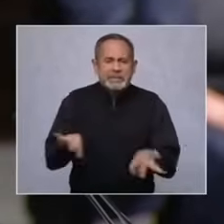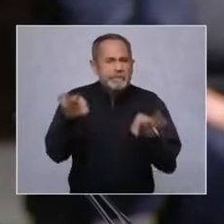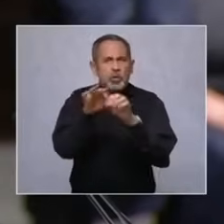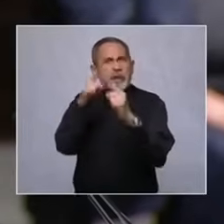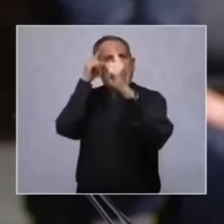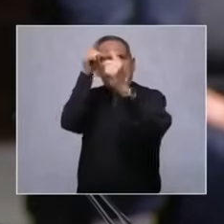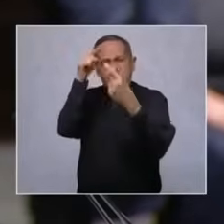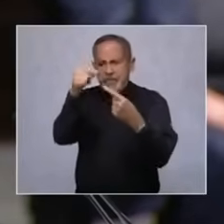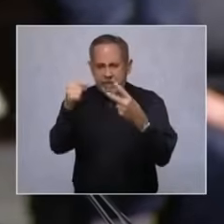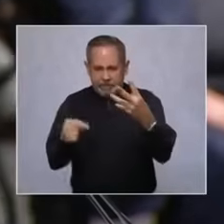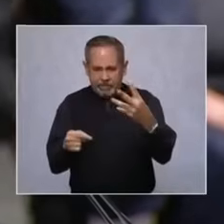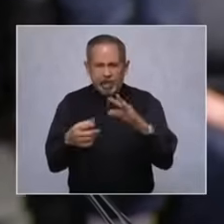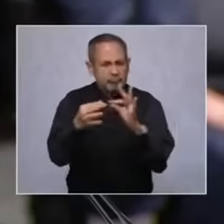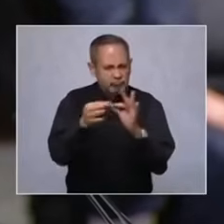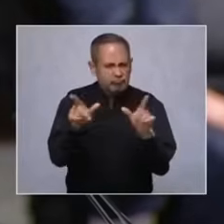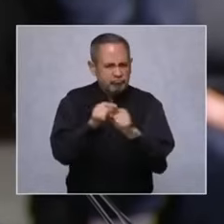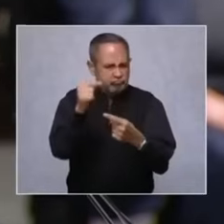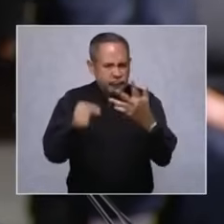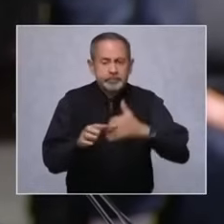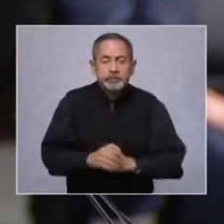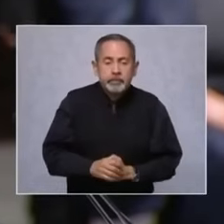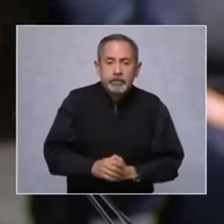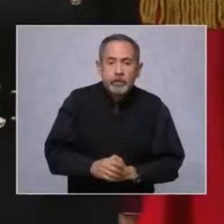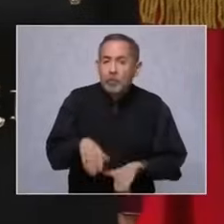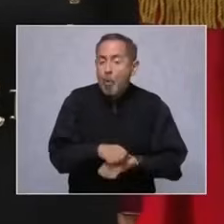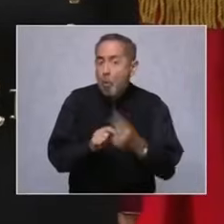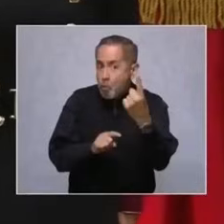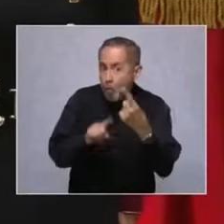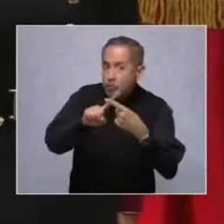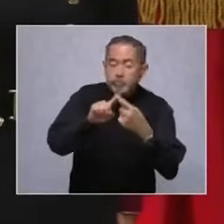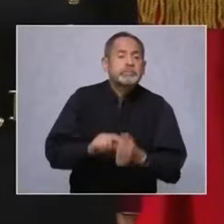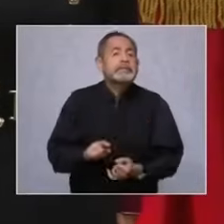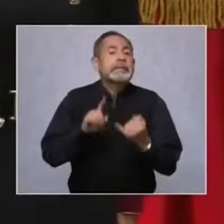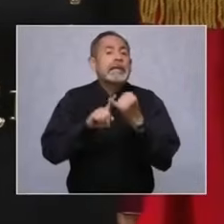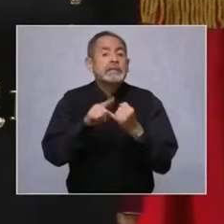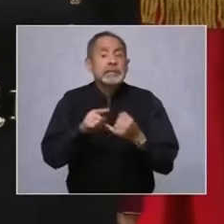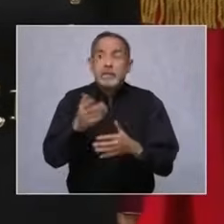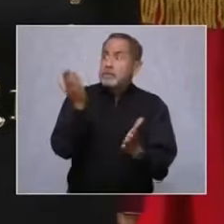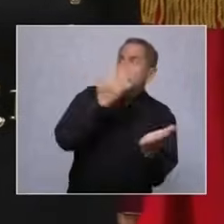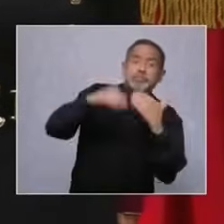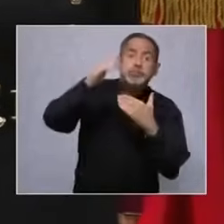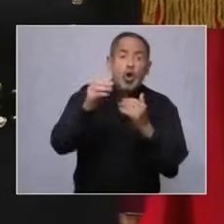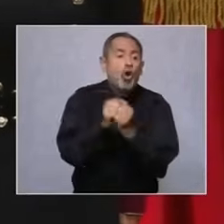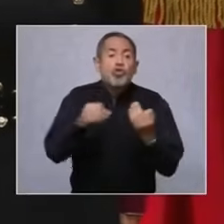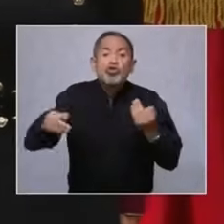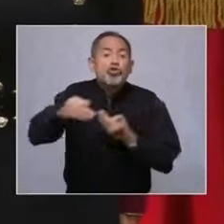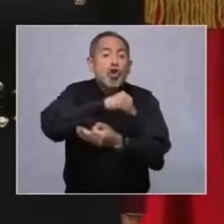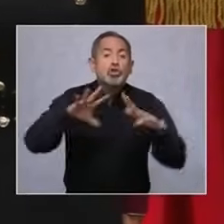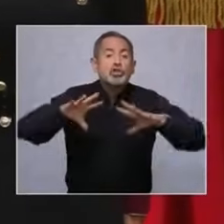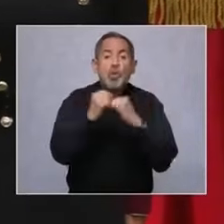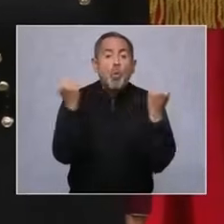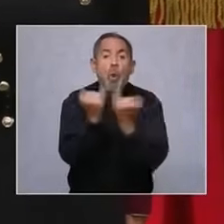principios. 1. Para que haya prosperidad, debe ser compartida. O dicho de otra